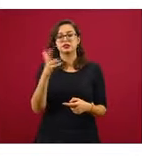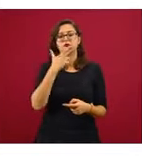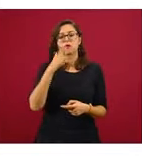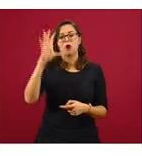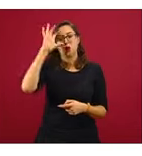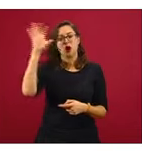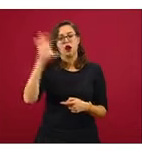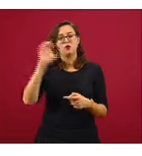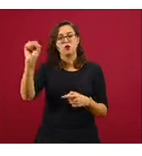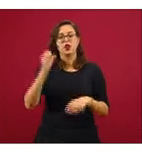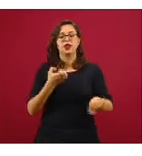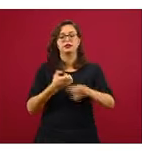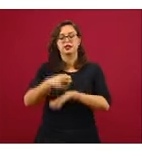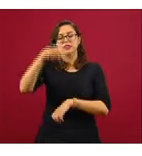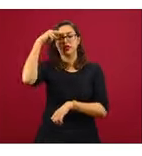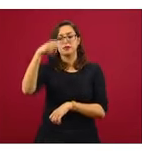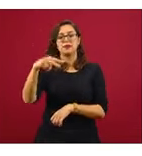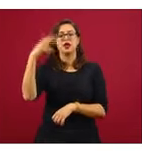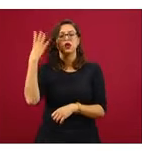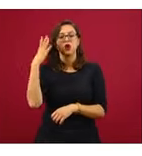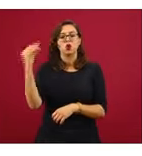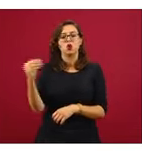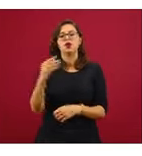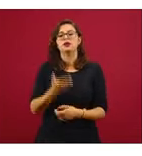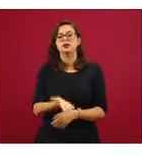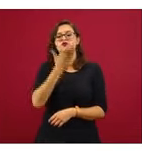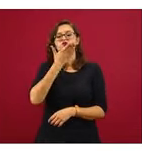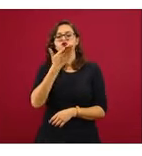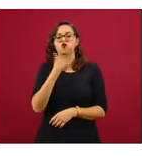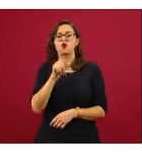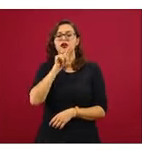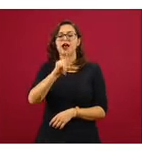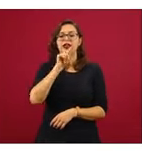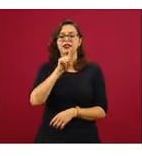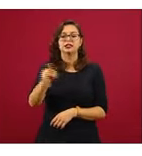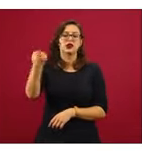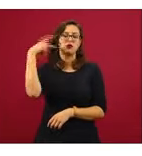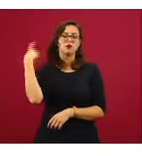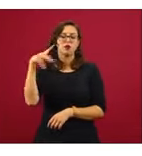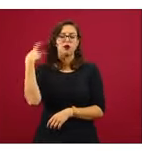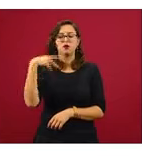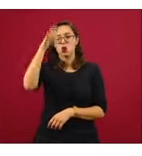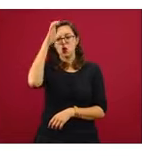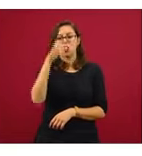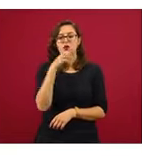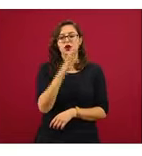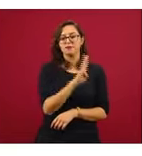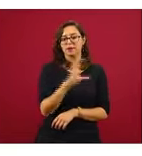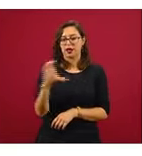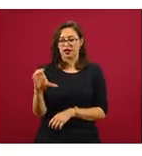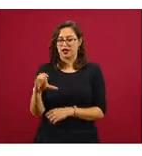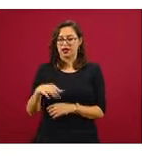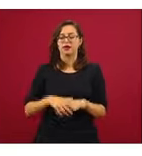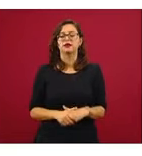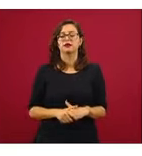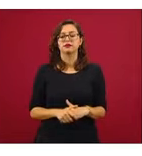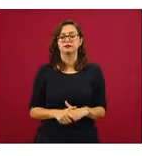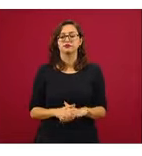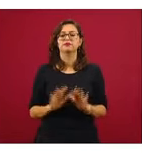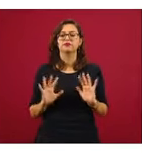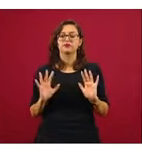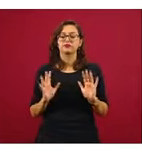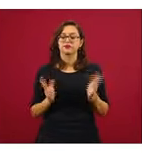el Estado de México, Colima, Sonora, Jalisco, Puebla, Coahuila y Baja California. Ellos ya se están acercando a